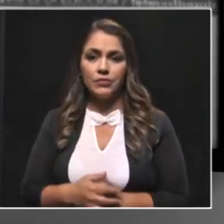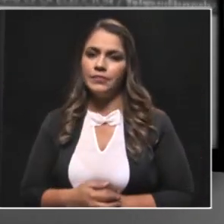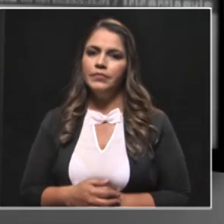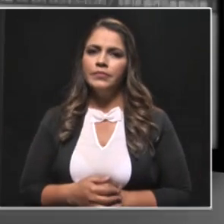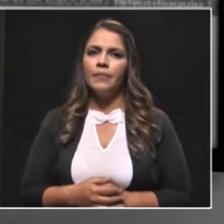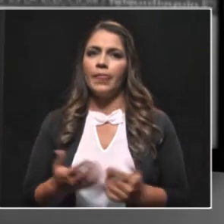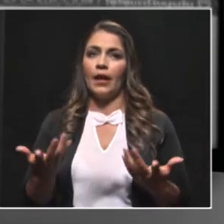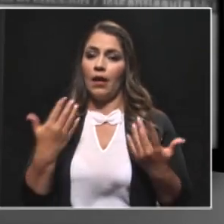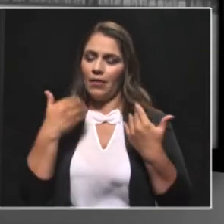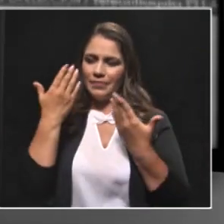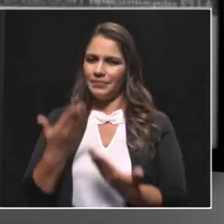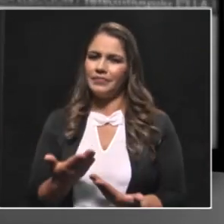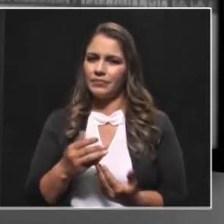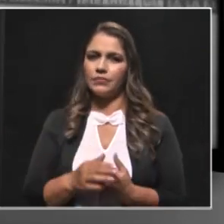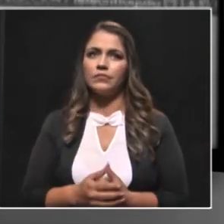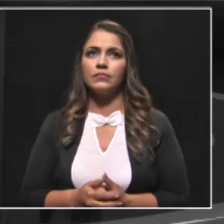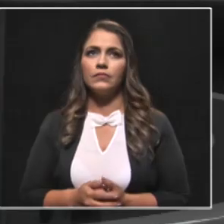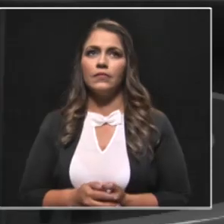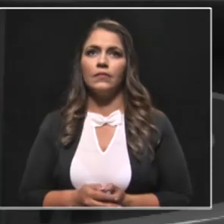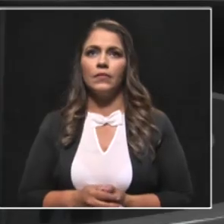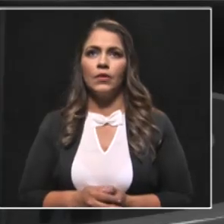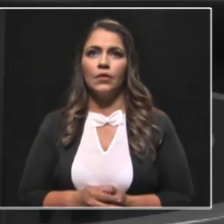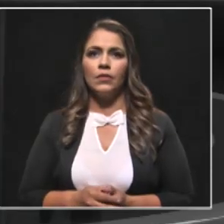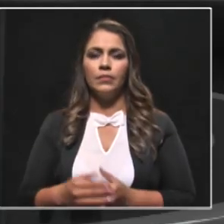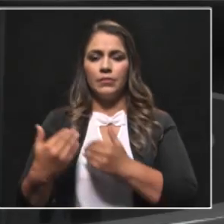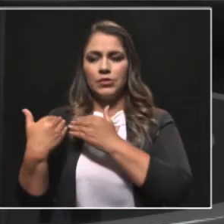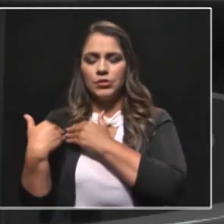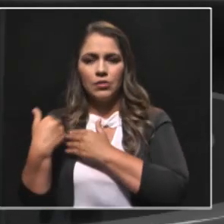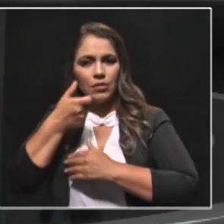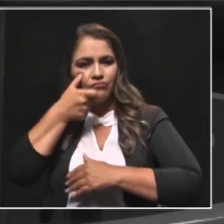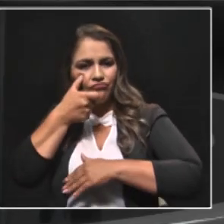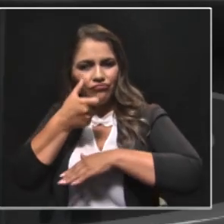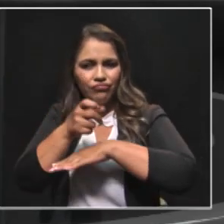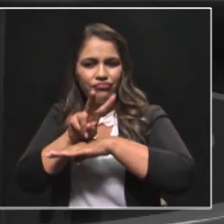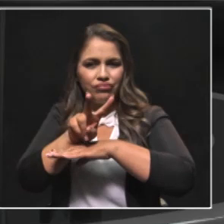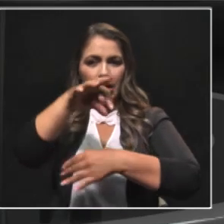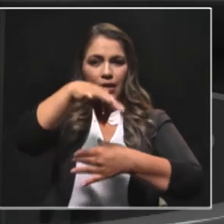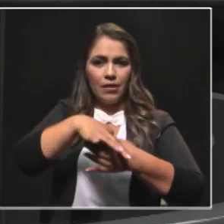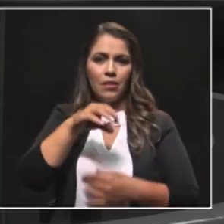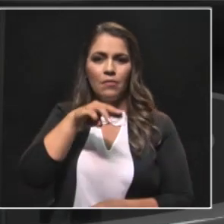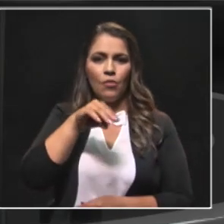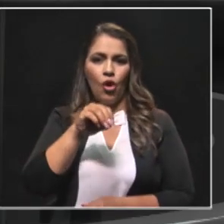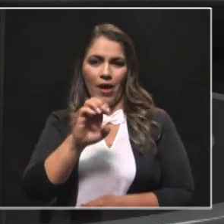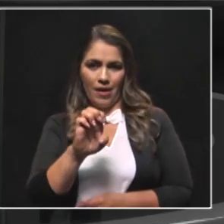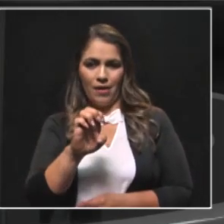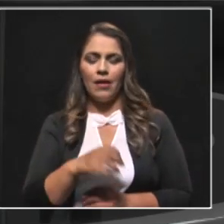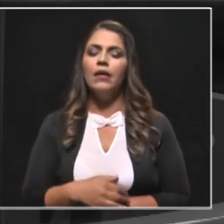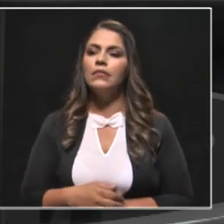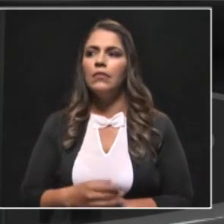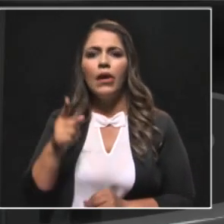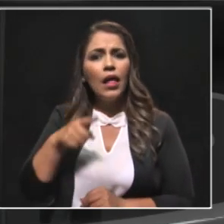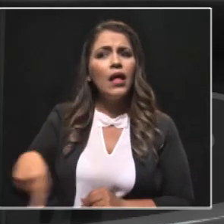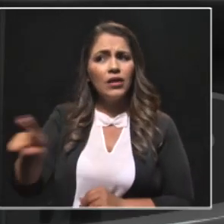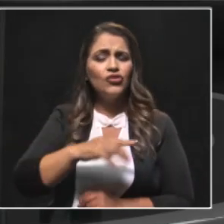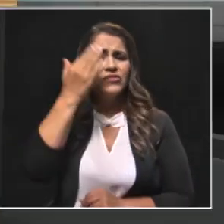mejor manera para hablar del tema que con la MOE, la Misión de Observación Electoral, que es un organismo experto en hacer seguimiento desde los